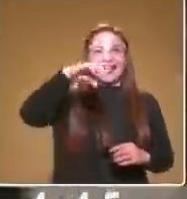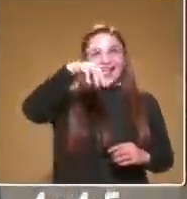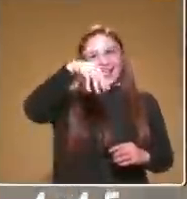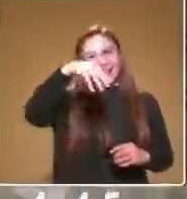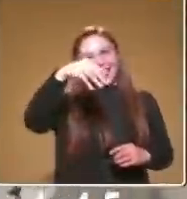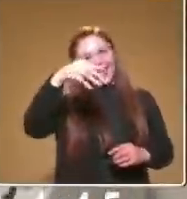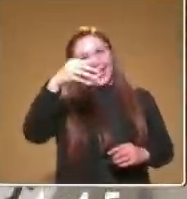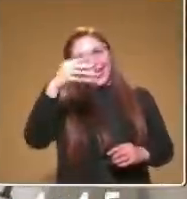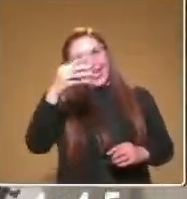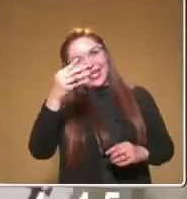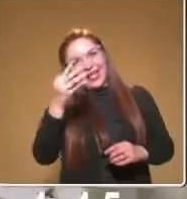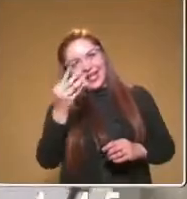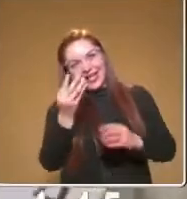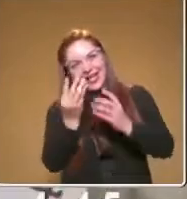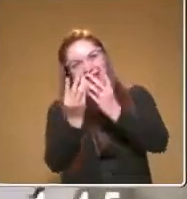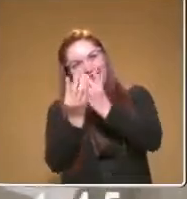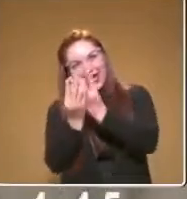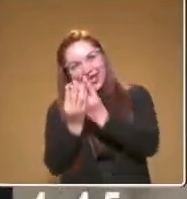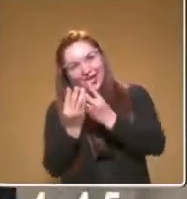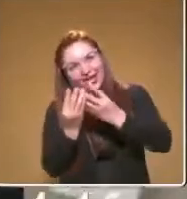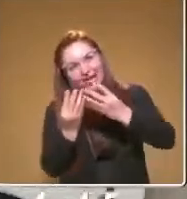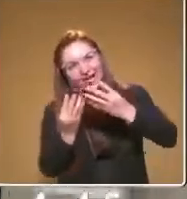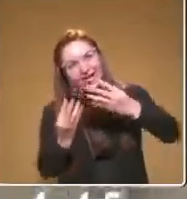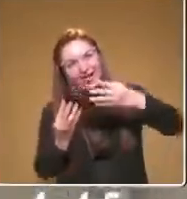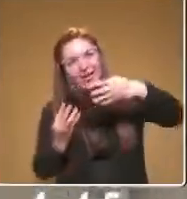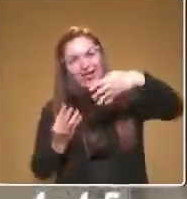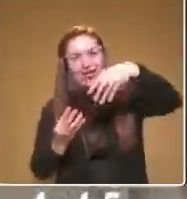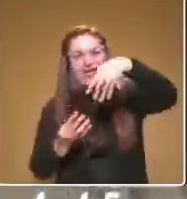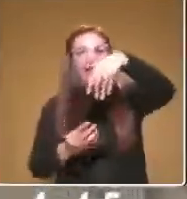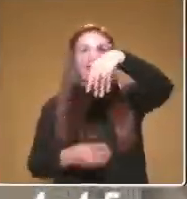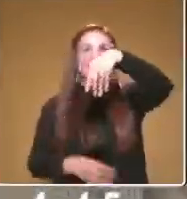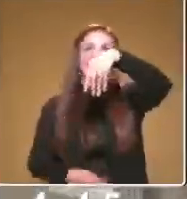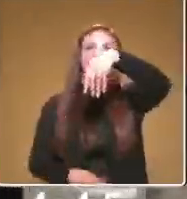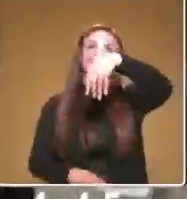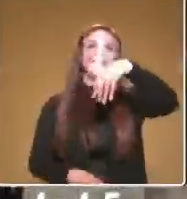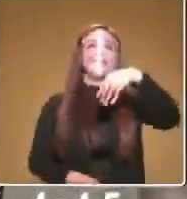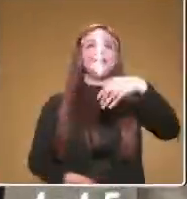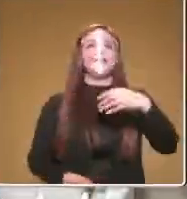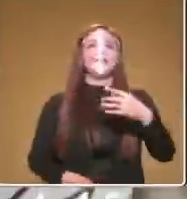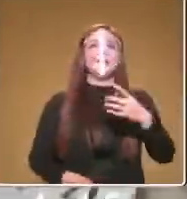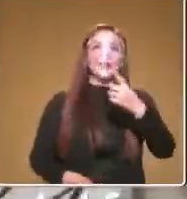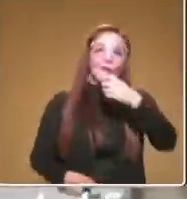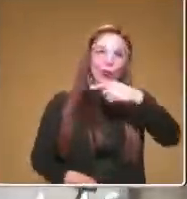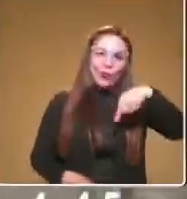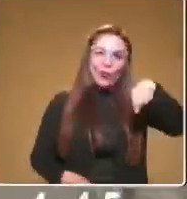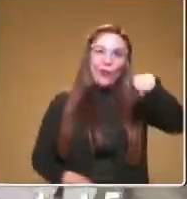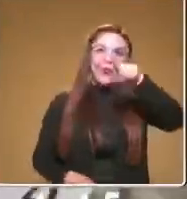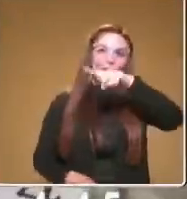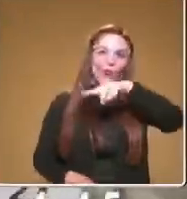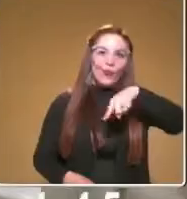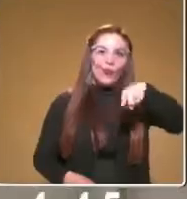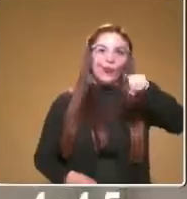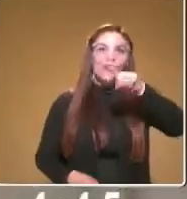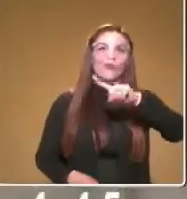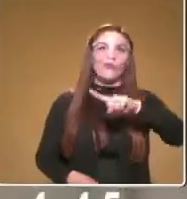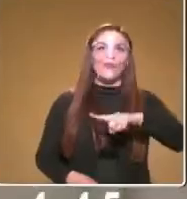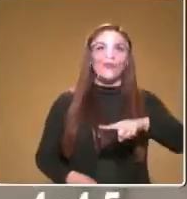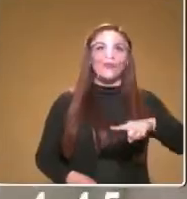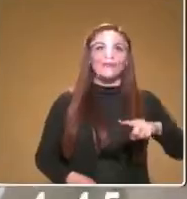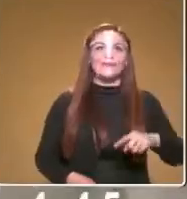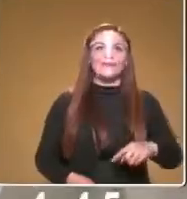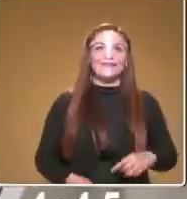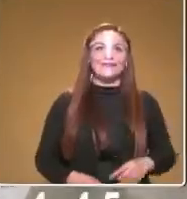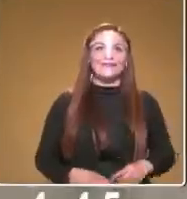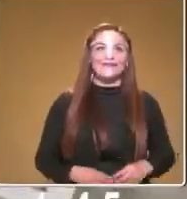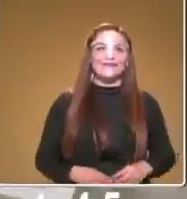gira, a ver si puedo. Gira, gira, gira, gira, gira. Gira, gira, gira, gira, gira, y da una vuelta, un giro completo, caray,